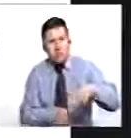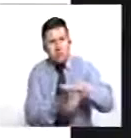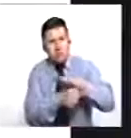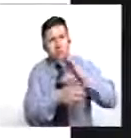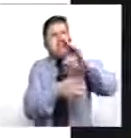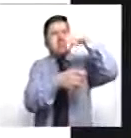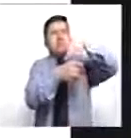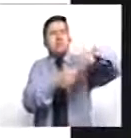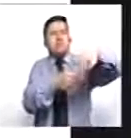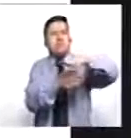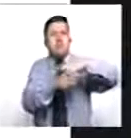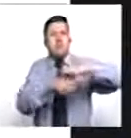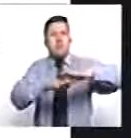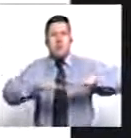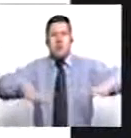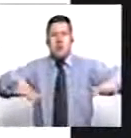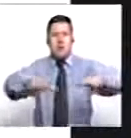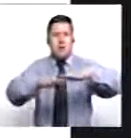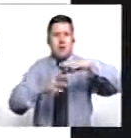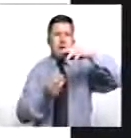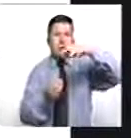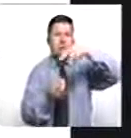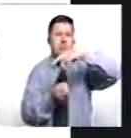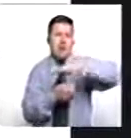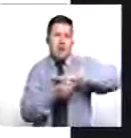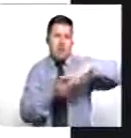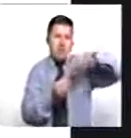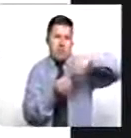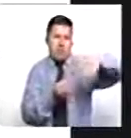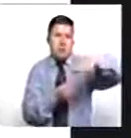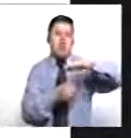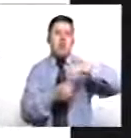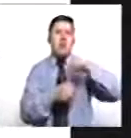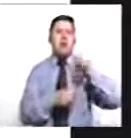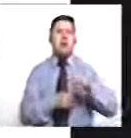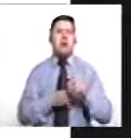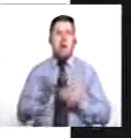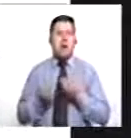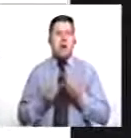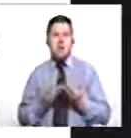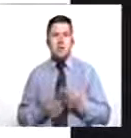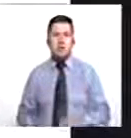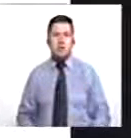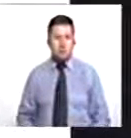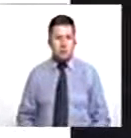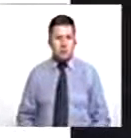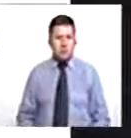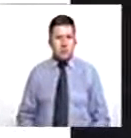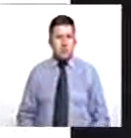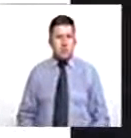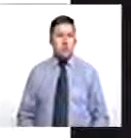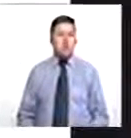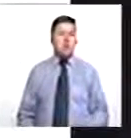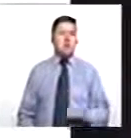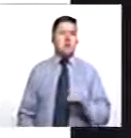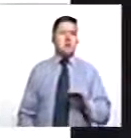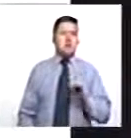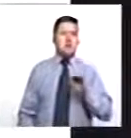adentro de la globalización de esta empresa, las empresas deberán realizar aforos